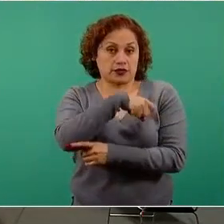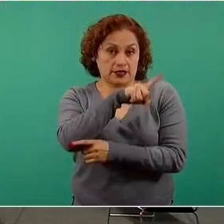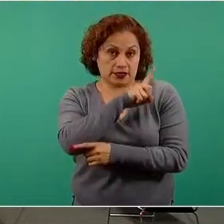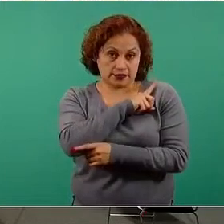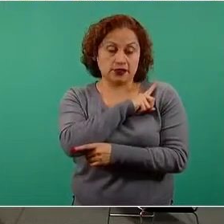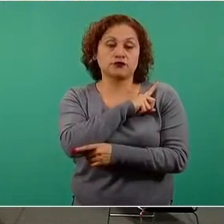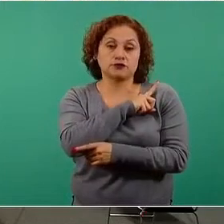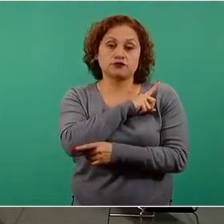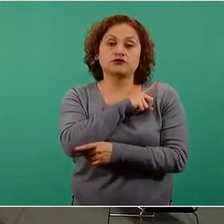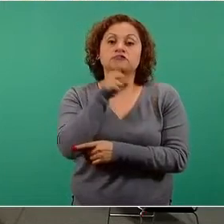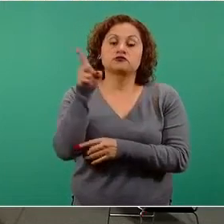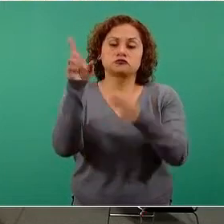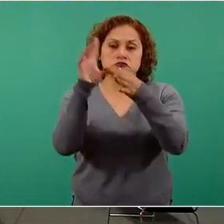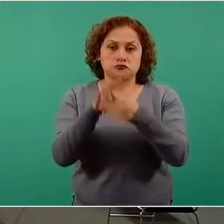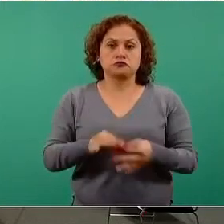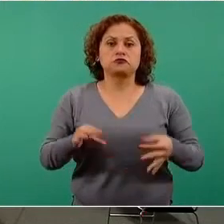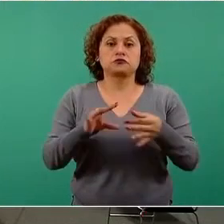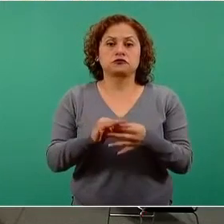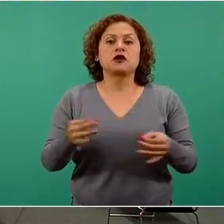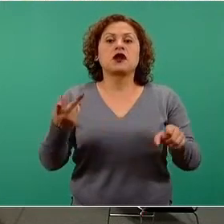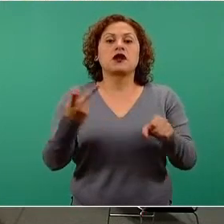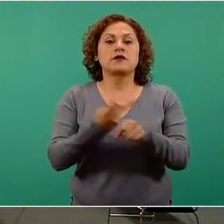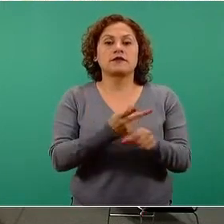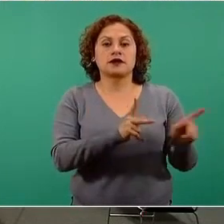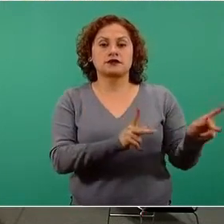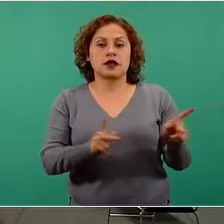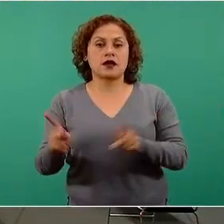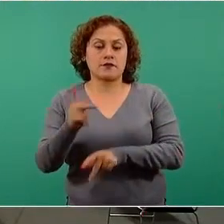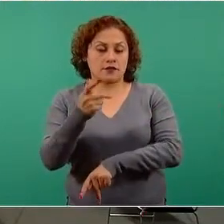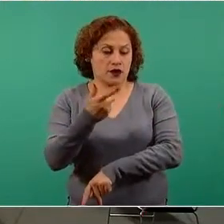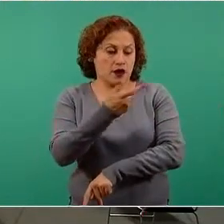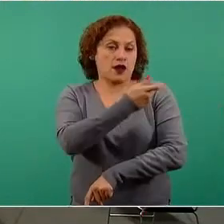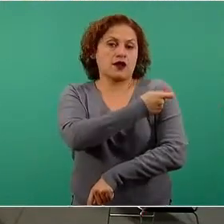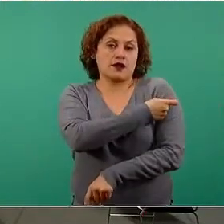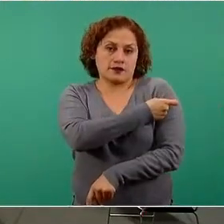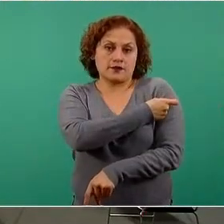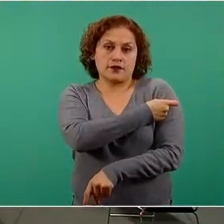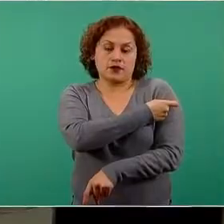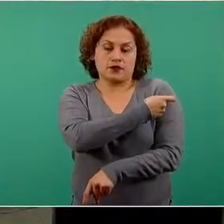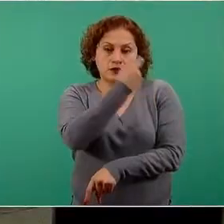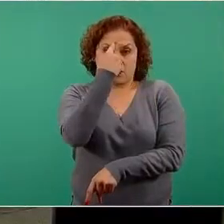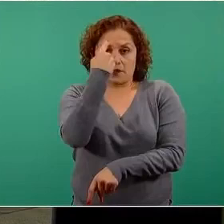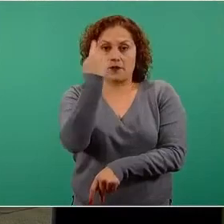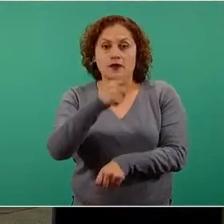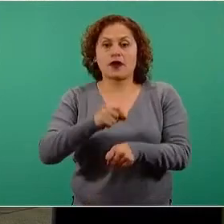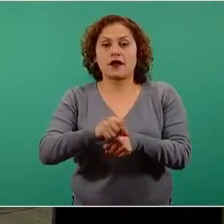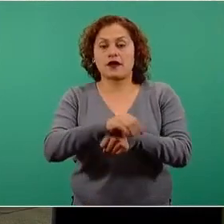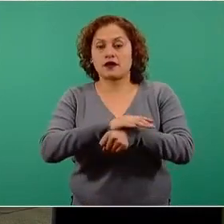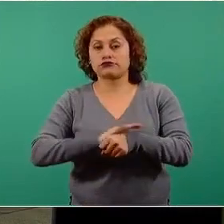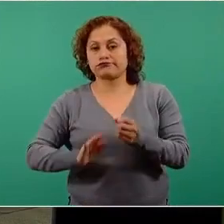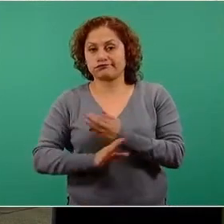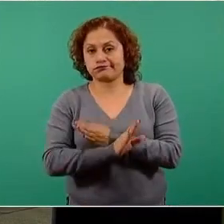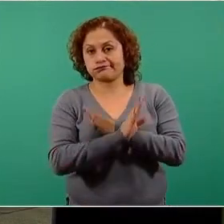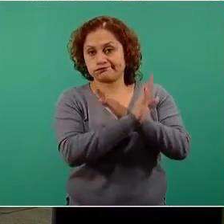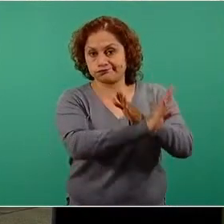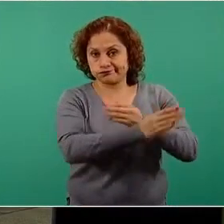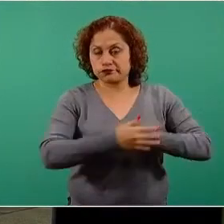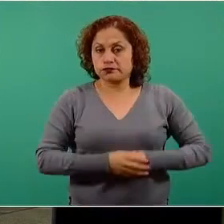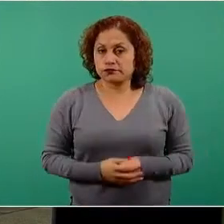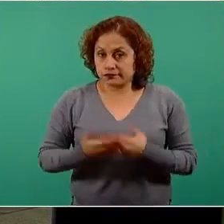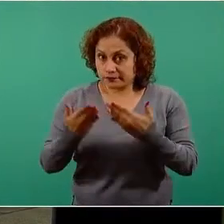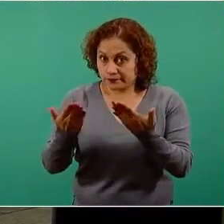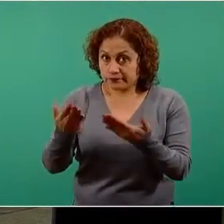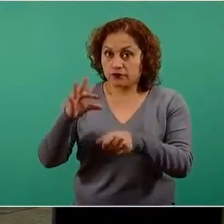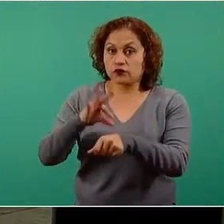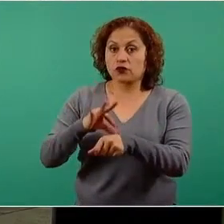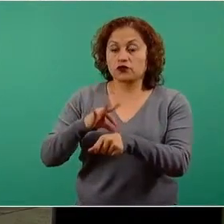sobre el estatus que guarda la estrategia operativa de la vacunación contra el virus SARS-CoV-2 en nuestro país. Doctor López-Gatell,